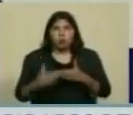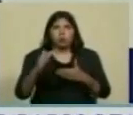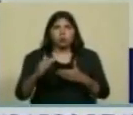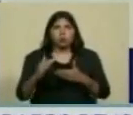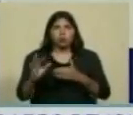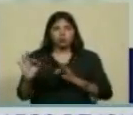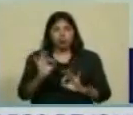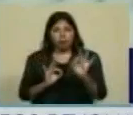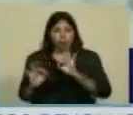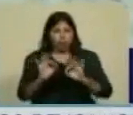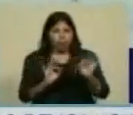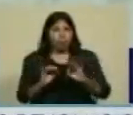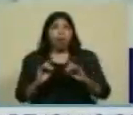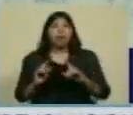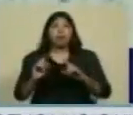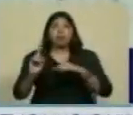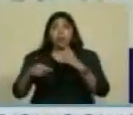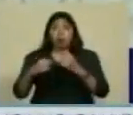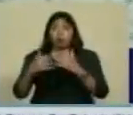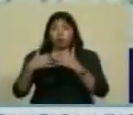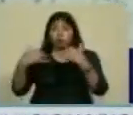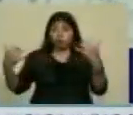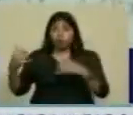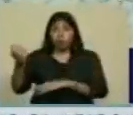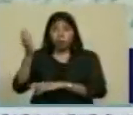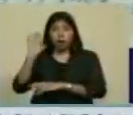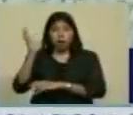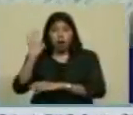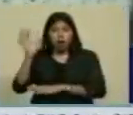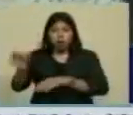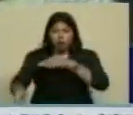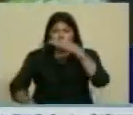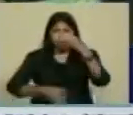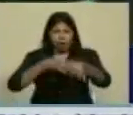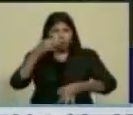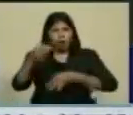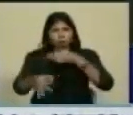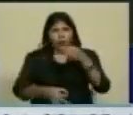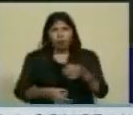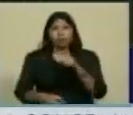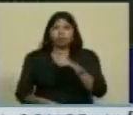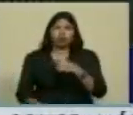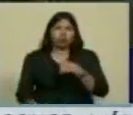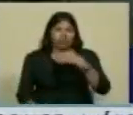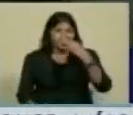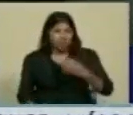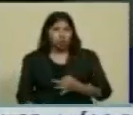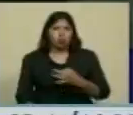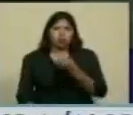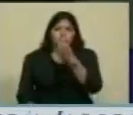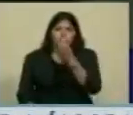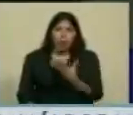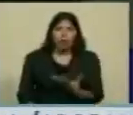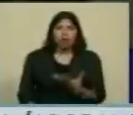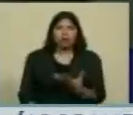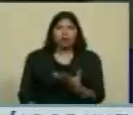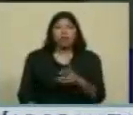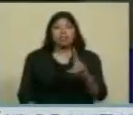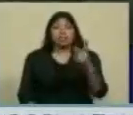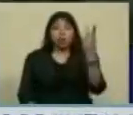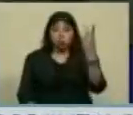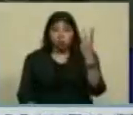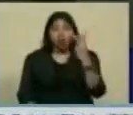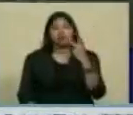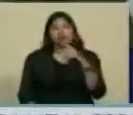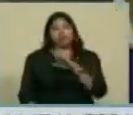para exponer con toda su potencialidad en esta hermosa, y sé que será una exitosa, segunda expoferia